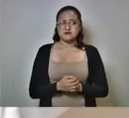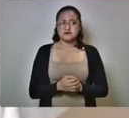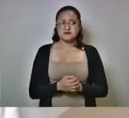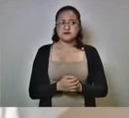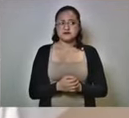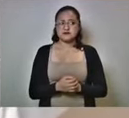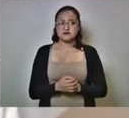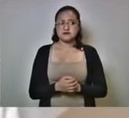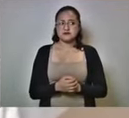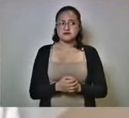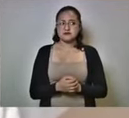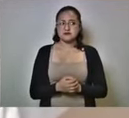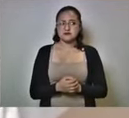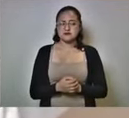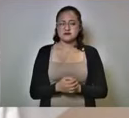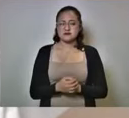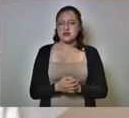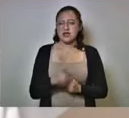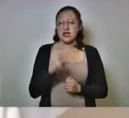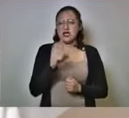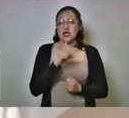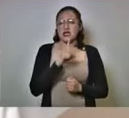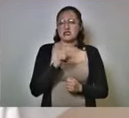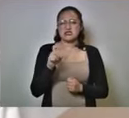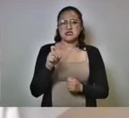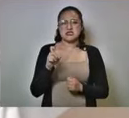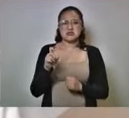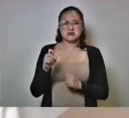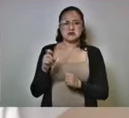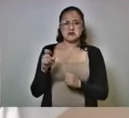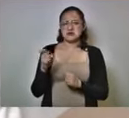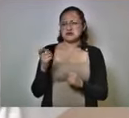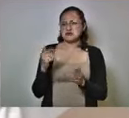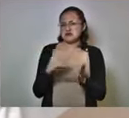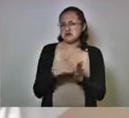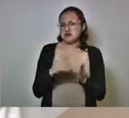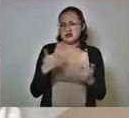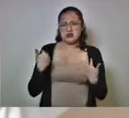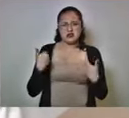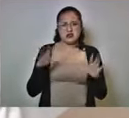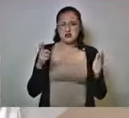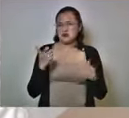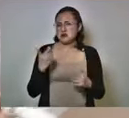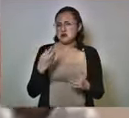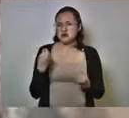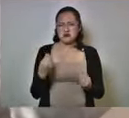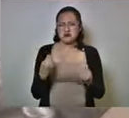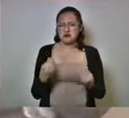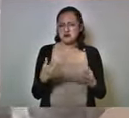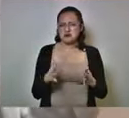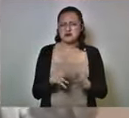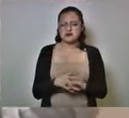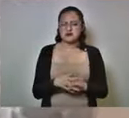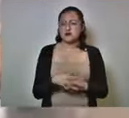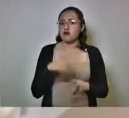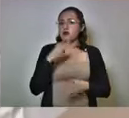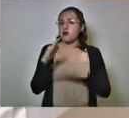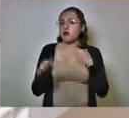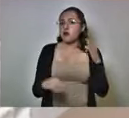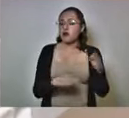De cientos de miles de pesos. ¿Sí? Carísimas. Y todo el equipamiento que se